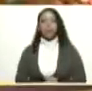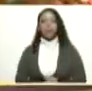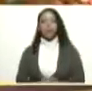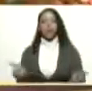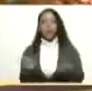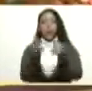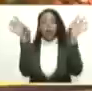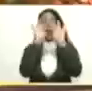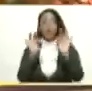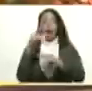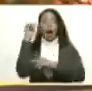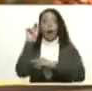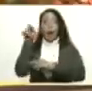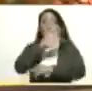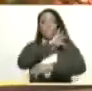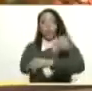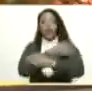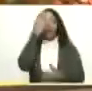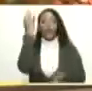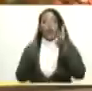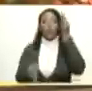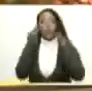Igualmente está el caso del Poder Judicial.